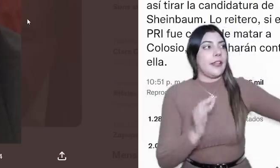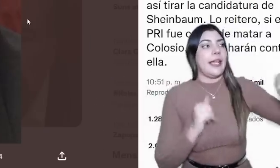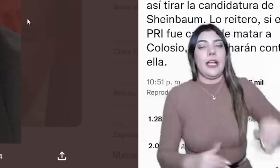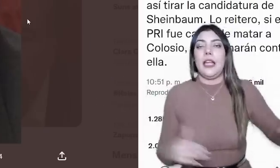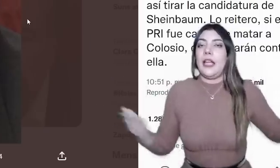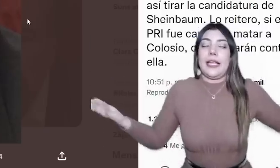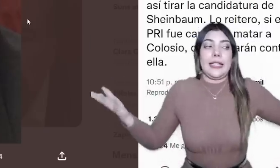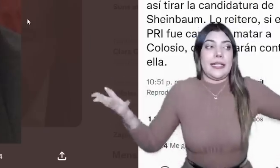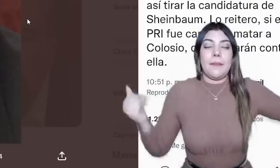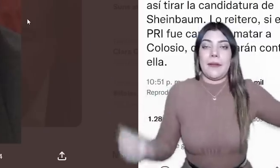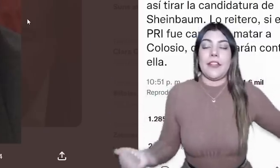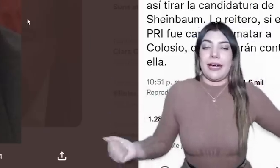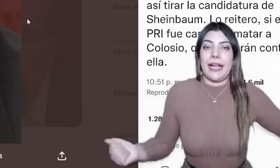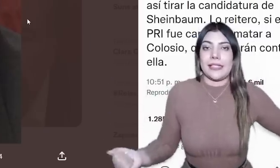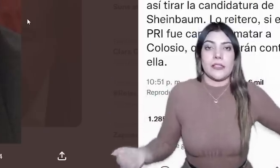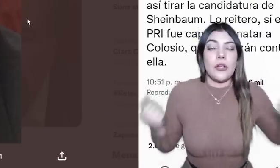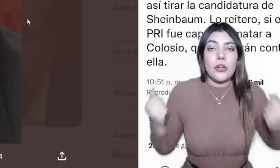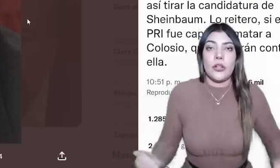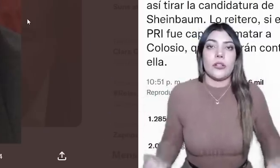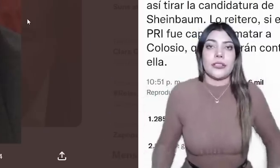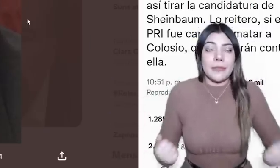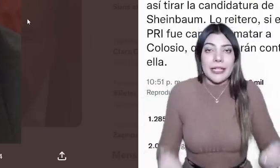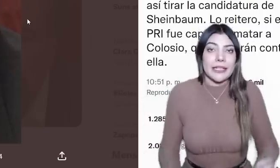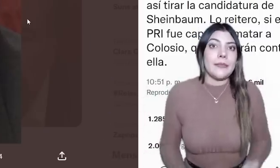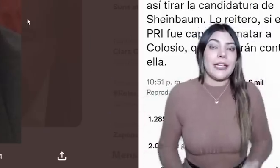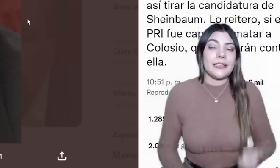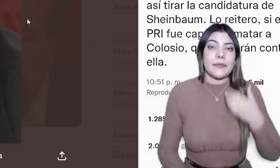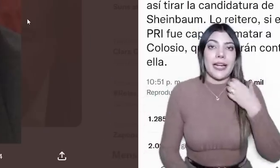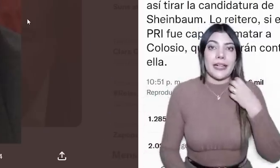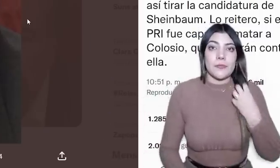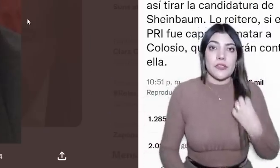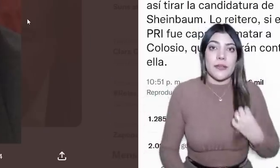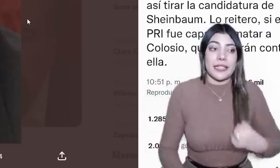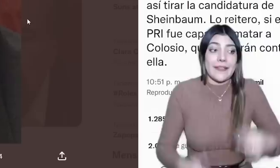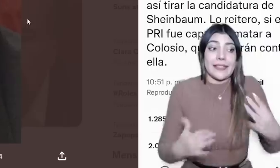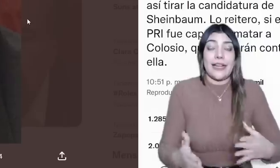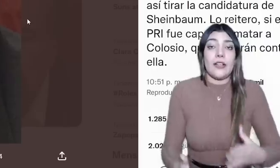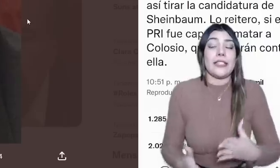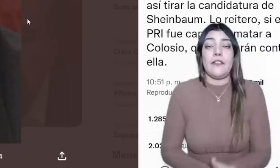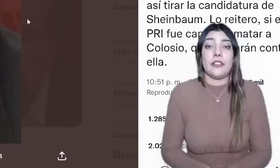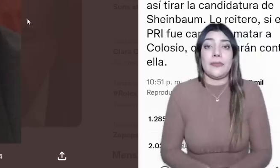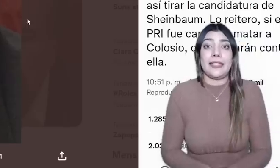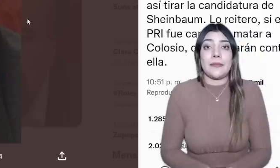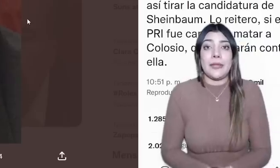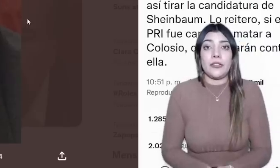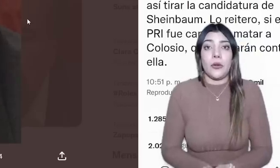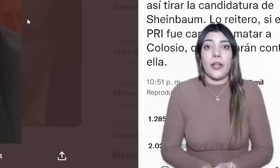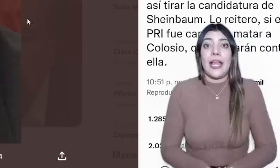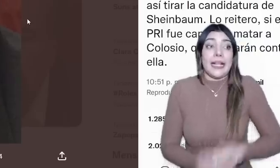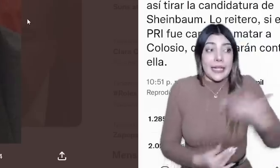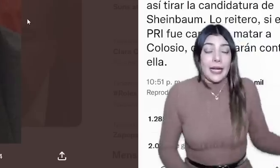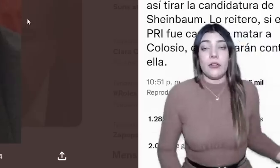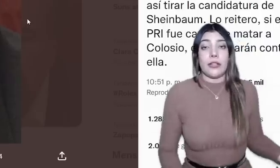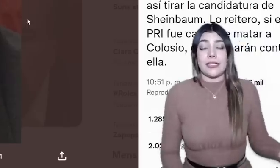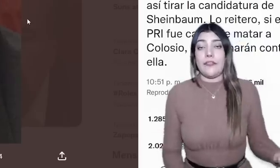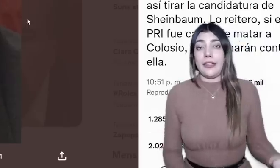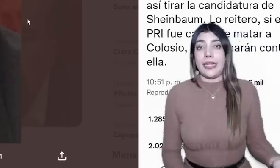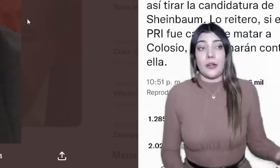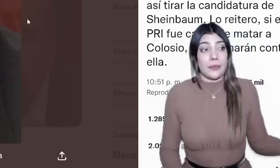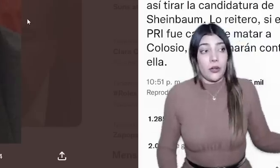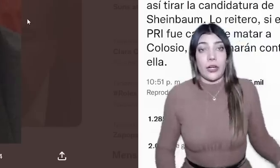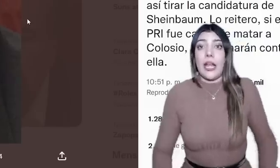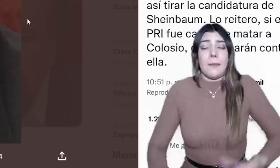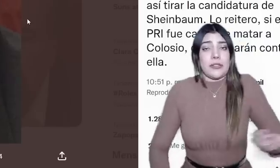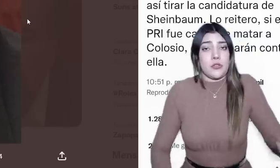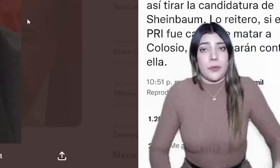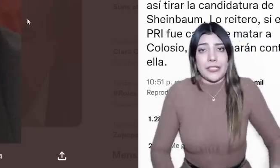no me fijé que tenía prendido el gas. No, también hay que también aceptar las responsabilidades. Claro que hacía falta un mantenimiento. Claro que hacía falta a